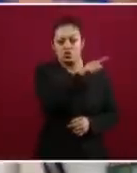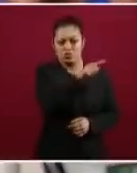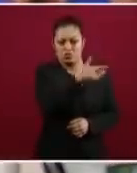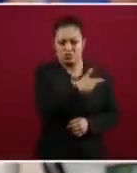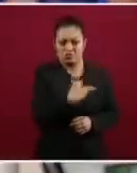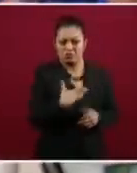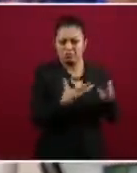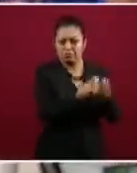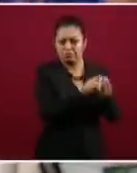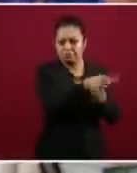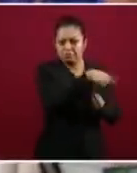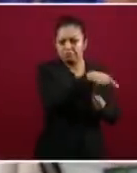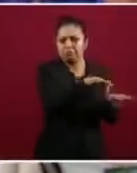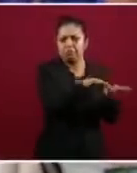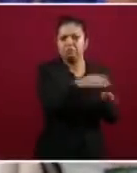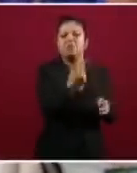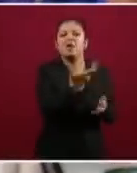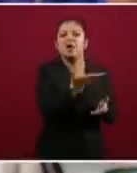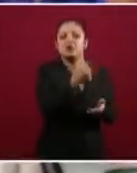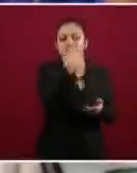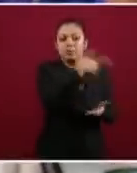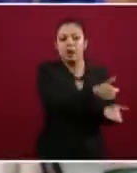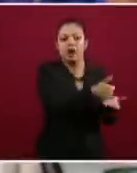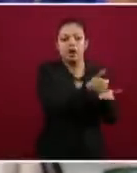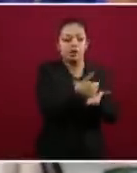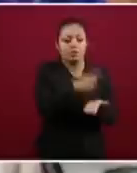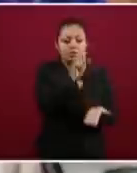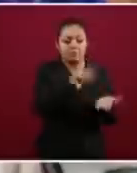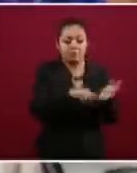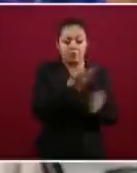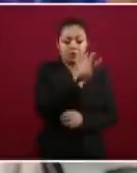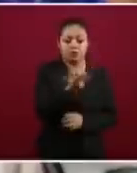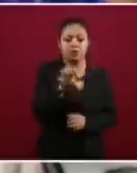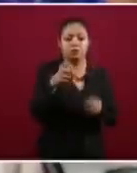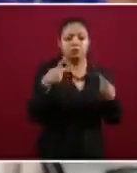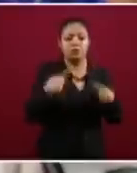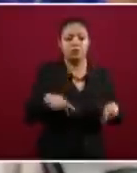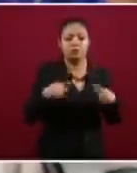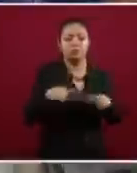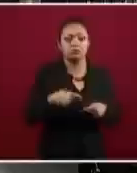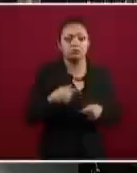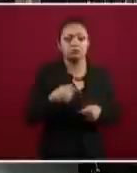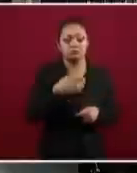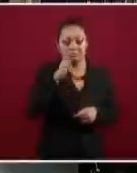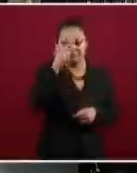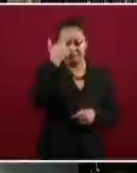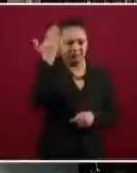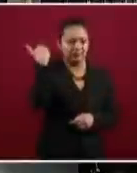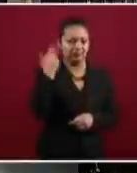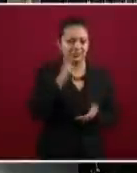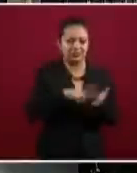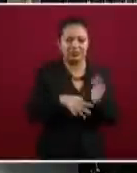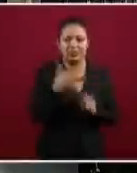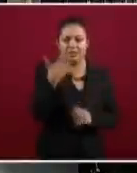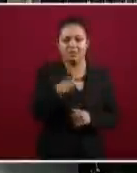está haciendo su gobierno para ayudar a las 1,400 personas que quedaron desempleadas en el